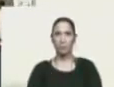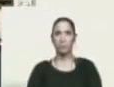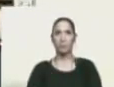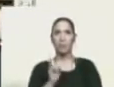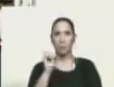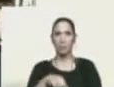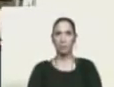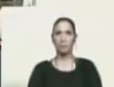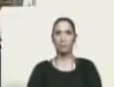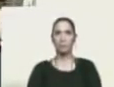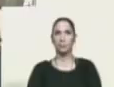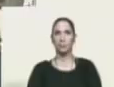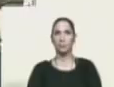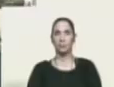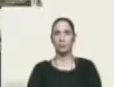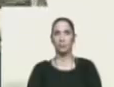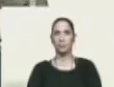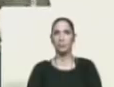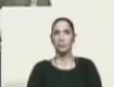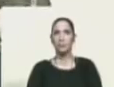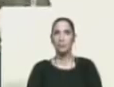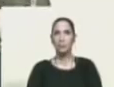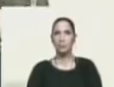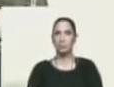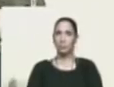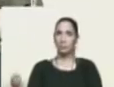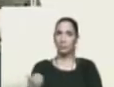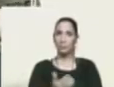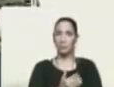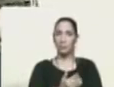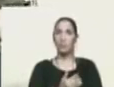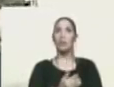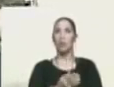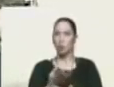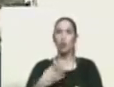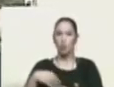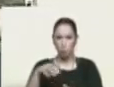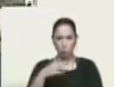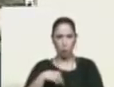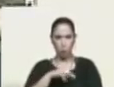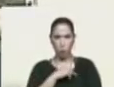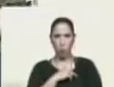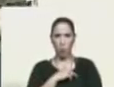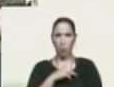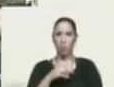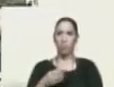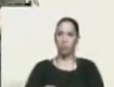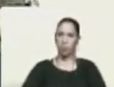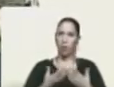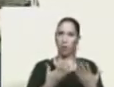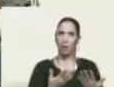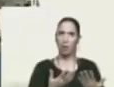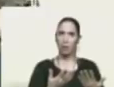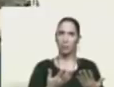Además, se han recuperado 8.321 vehículos y se han entregado